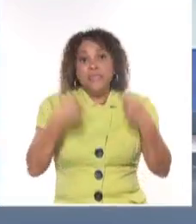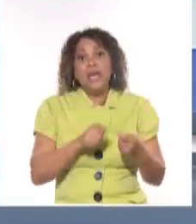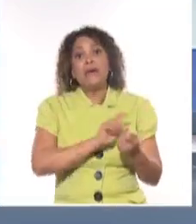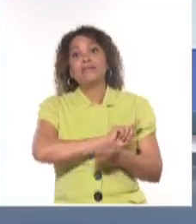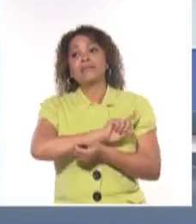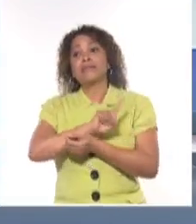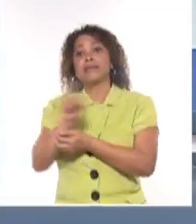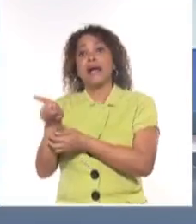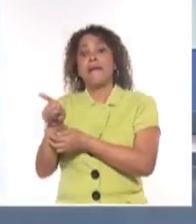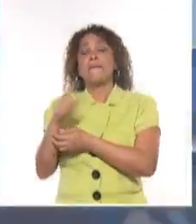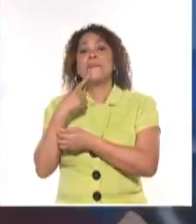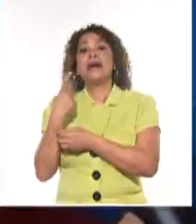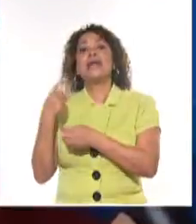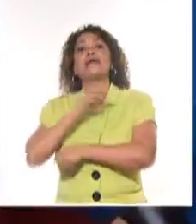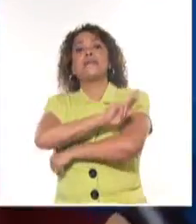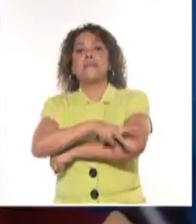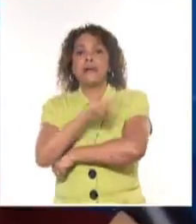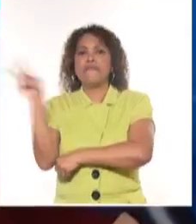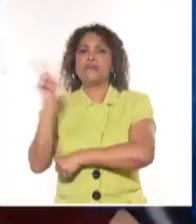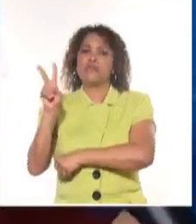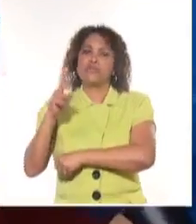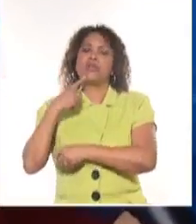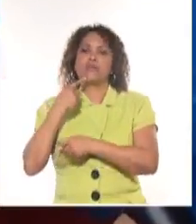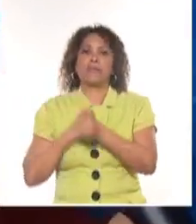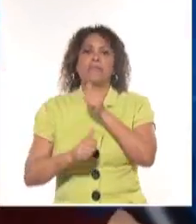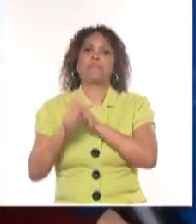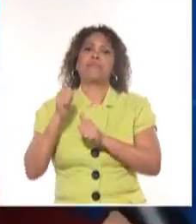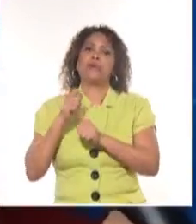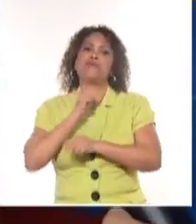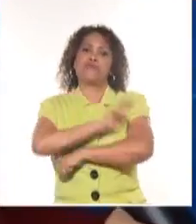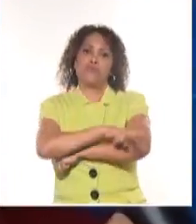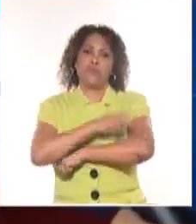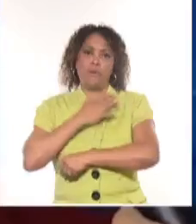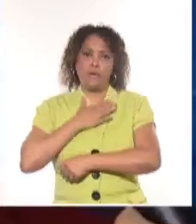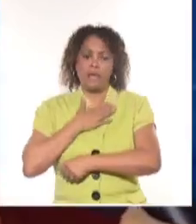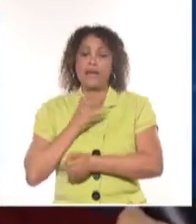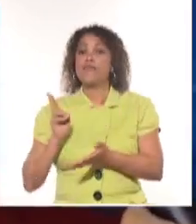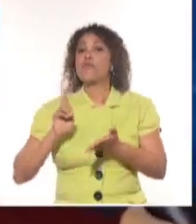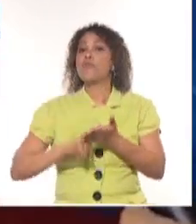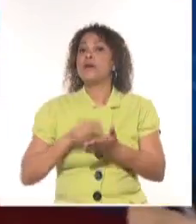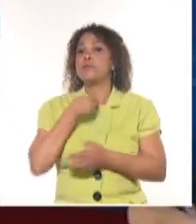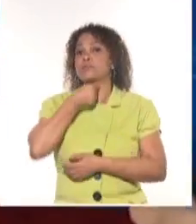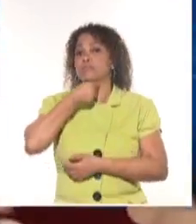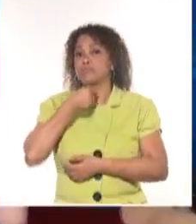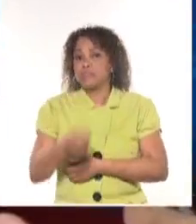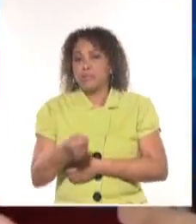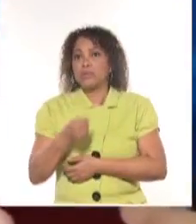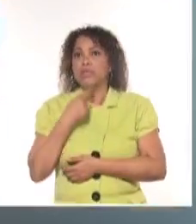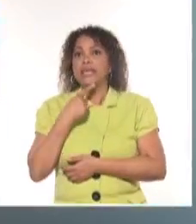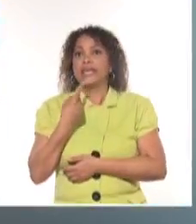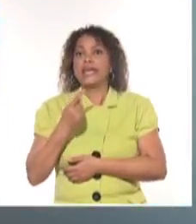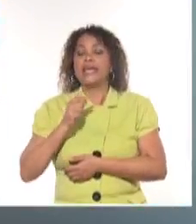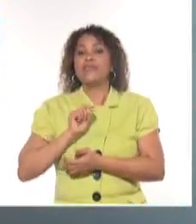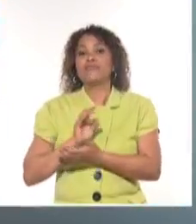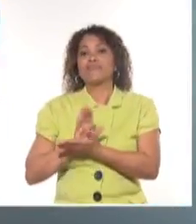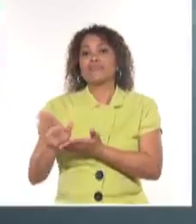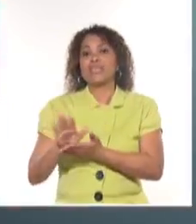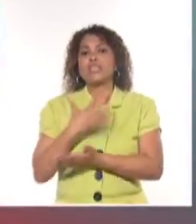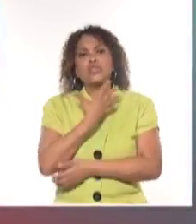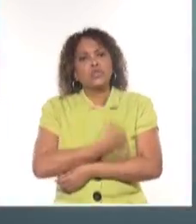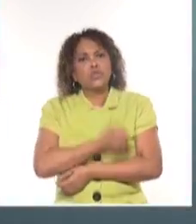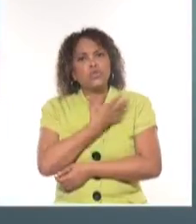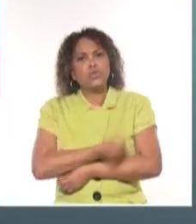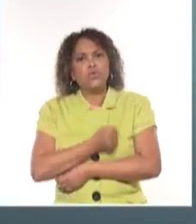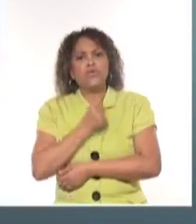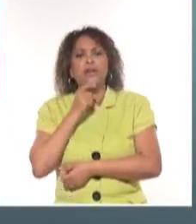manera total su derecho a la repatriación. Los miembros del bloque condenaron la persecución y criminalización que sufren los migrantes en